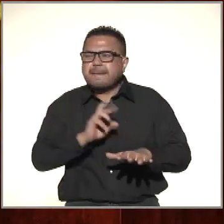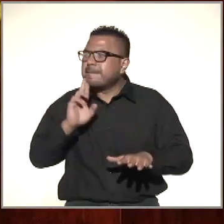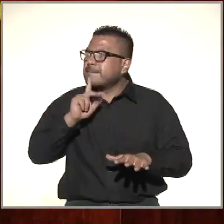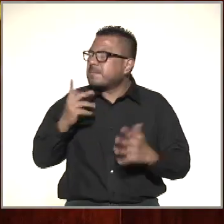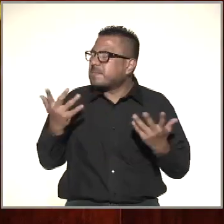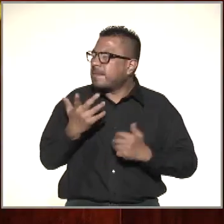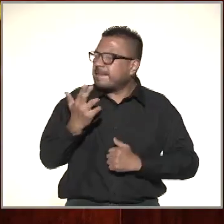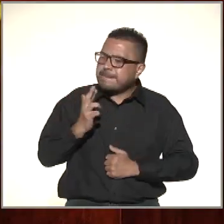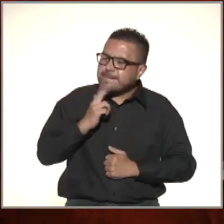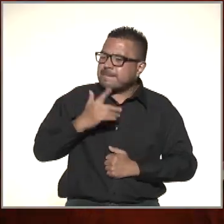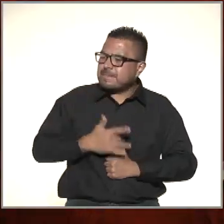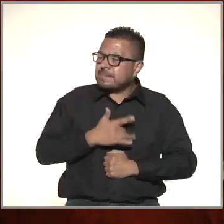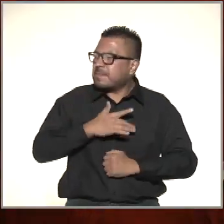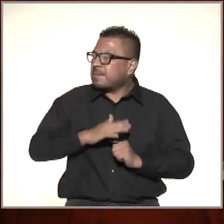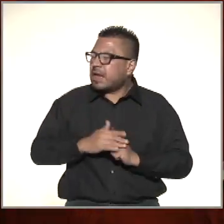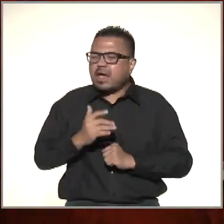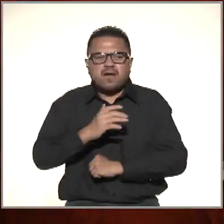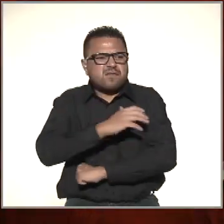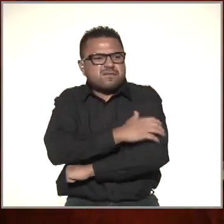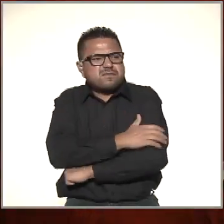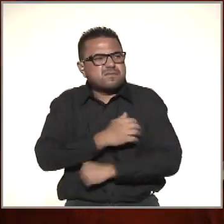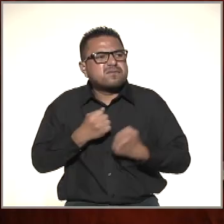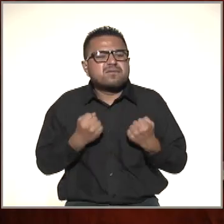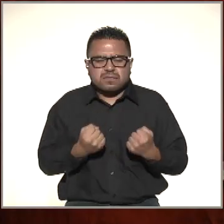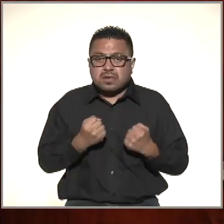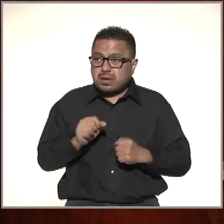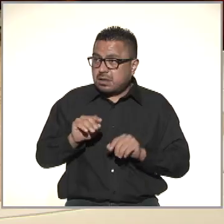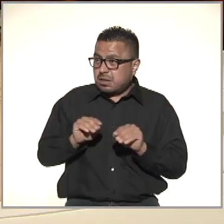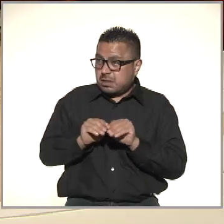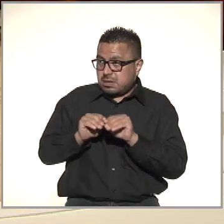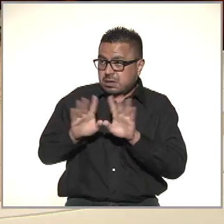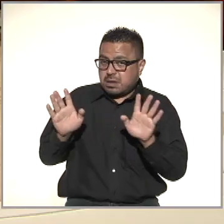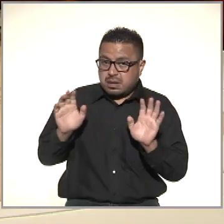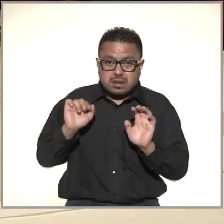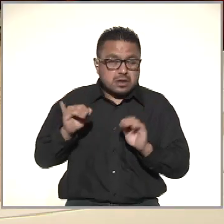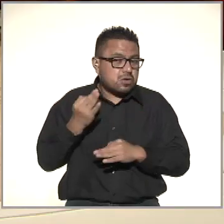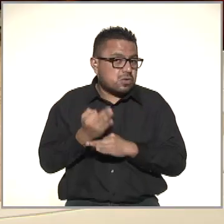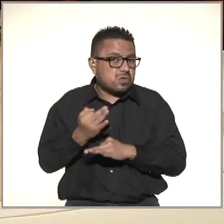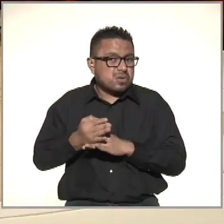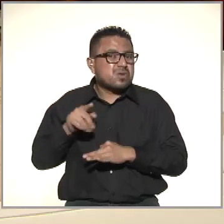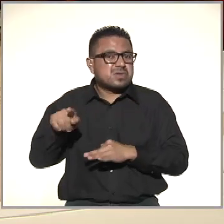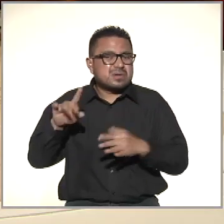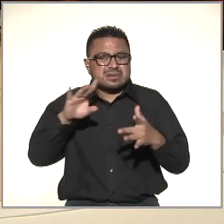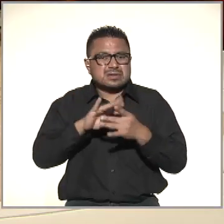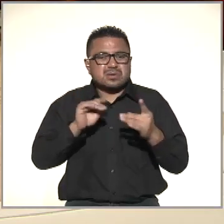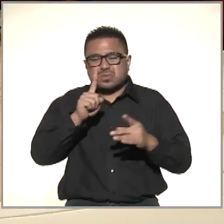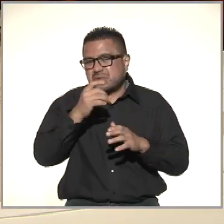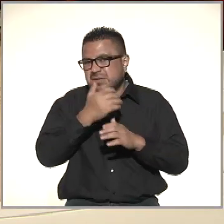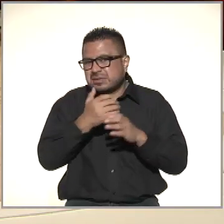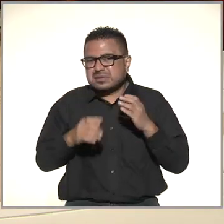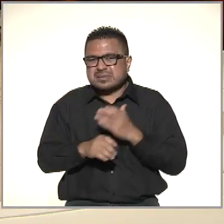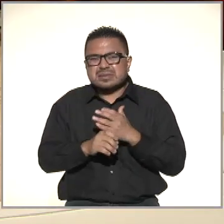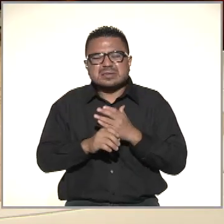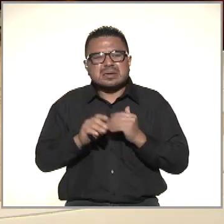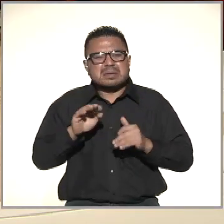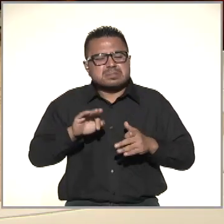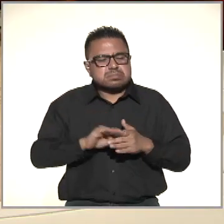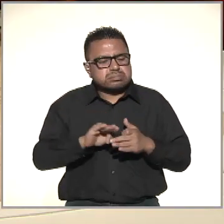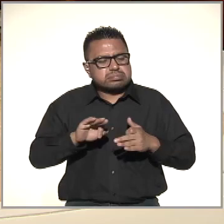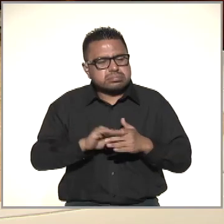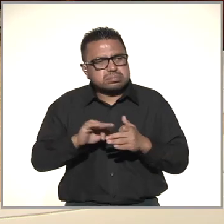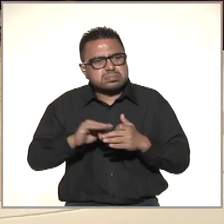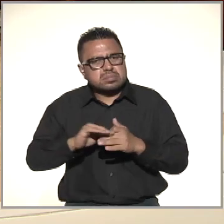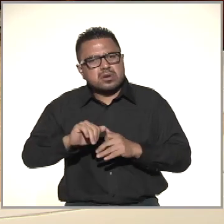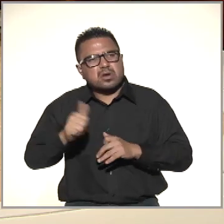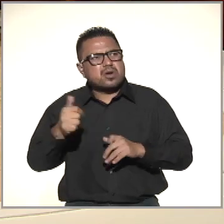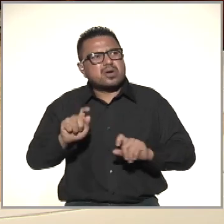hacen mejor, que nos fortalecen. Claro, y fíjate en esto que estás diciendo, una de las cosas que se ha repetido mucho en otros